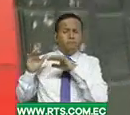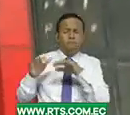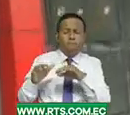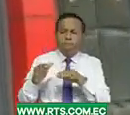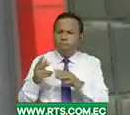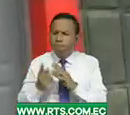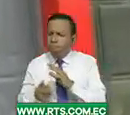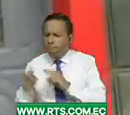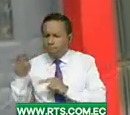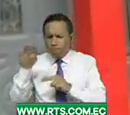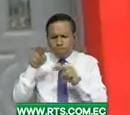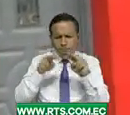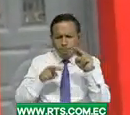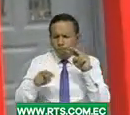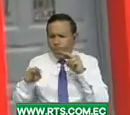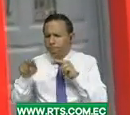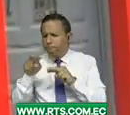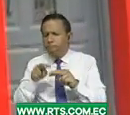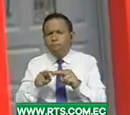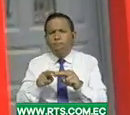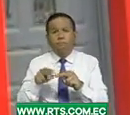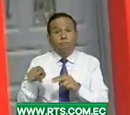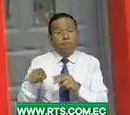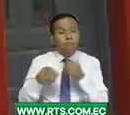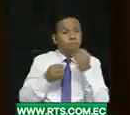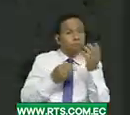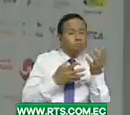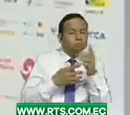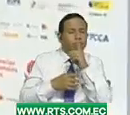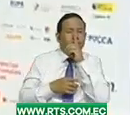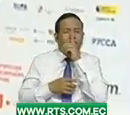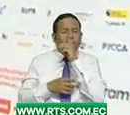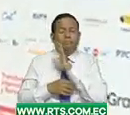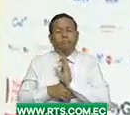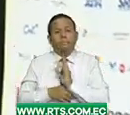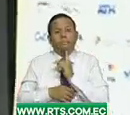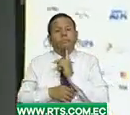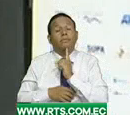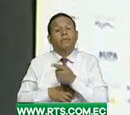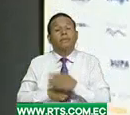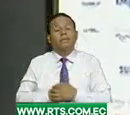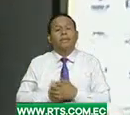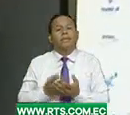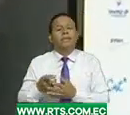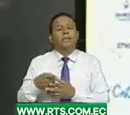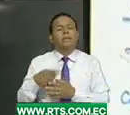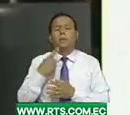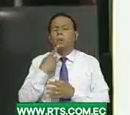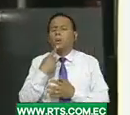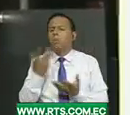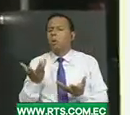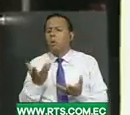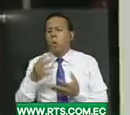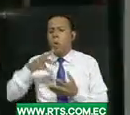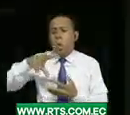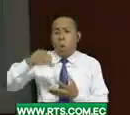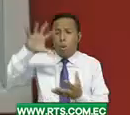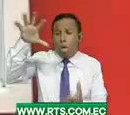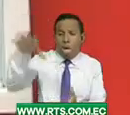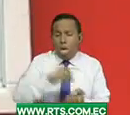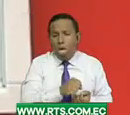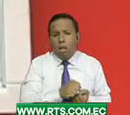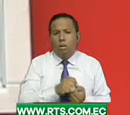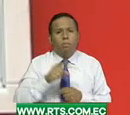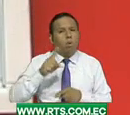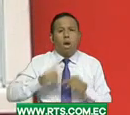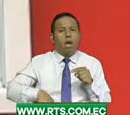sucedido. Aunque no proporcionaron mayores detalles, dieron a conocer que aparentemente no se concretó el robo, que el